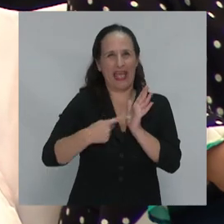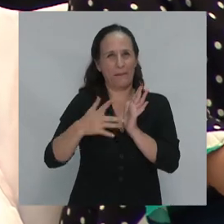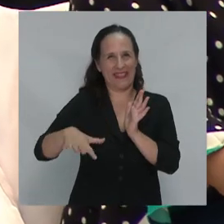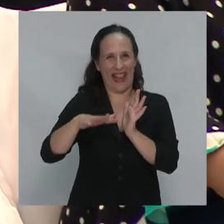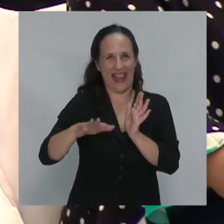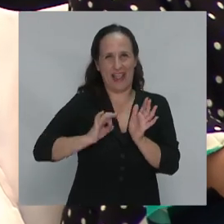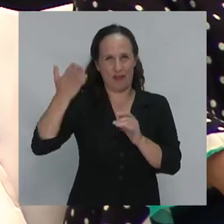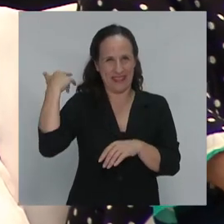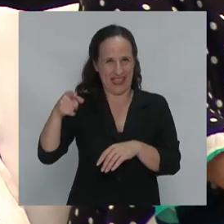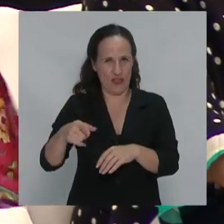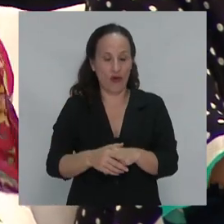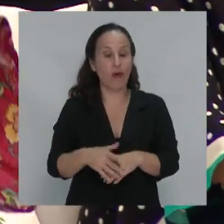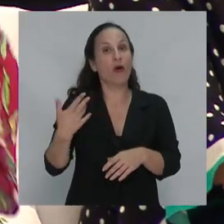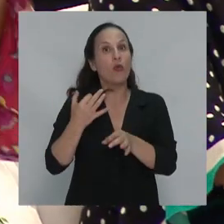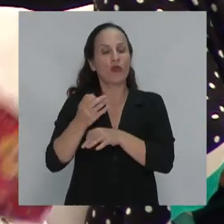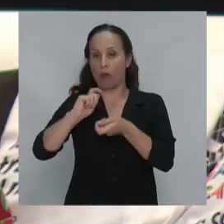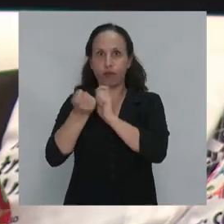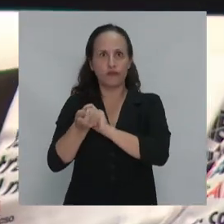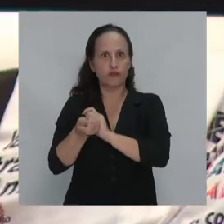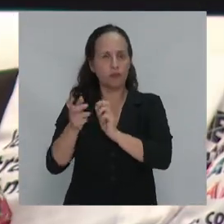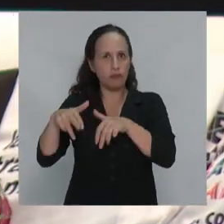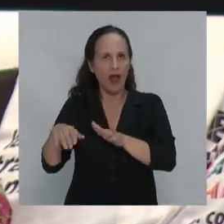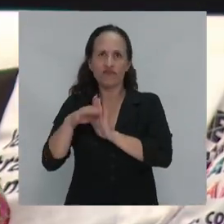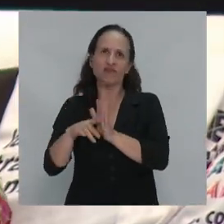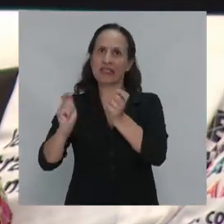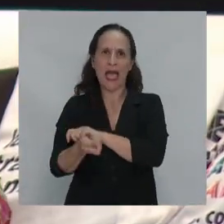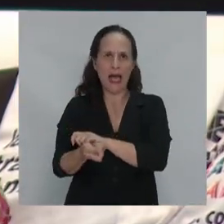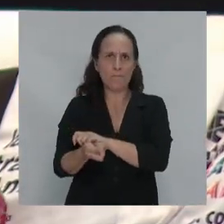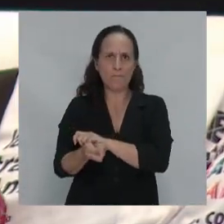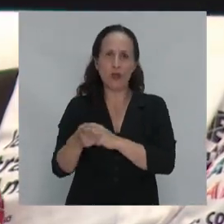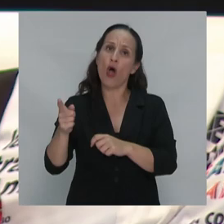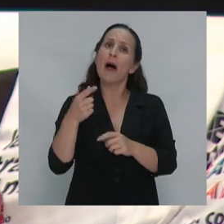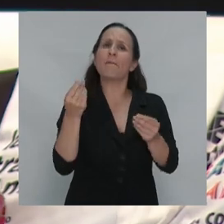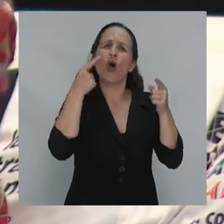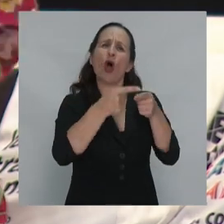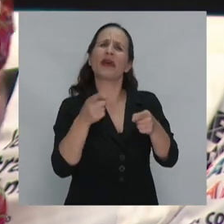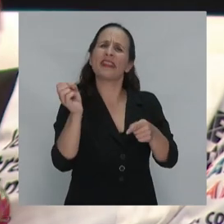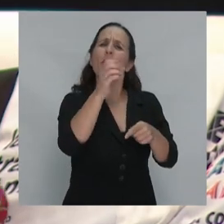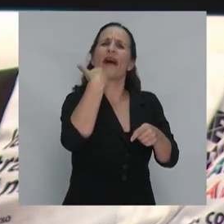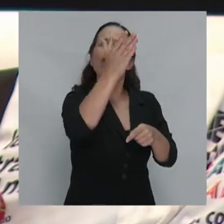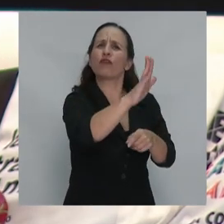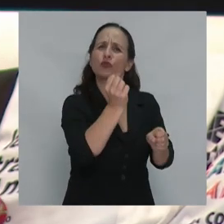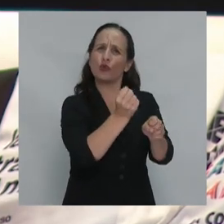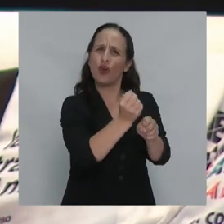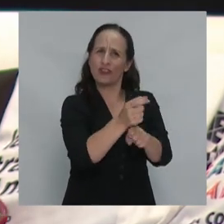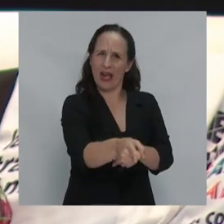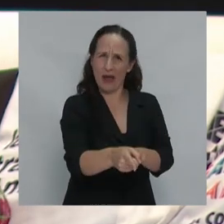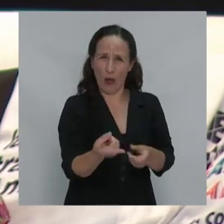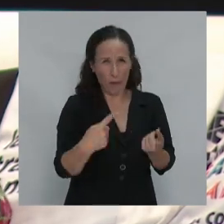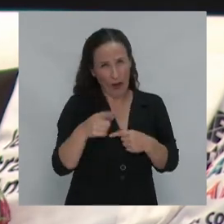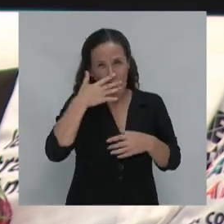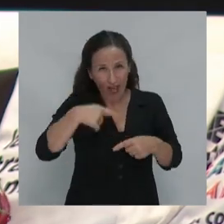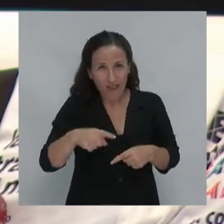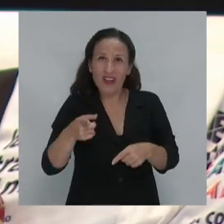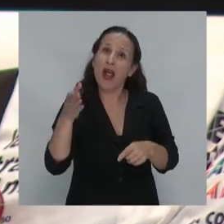capital el año pasado, una reforma educativa que supuestamente nos quiere introducir al mercado laboral, pero en realidad nos vende a ser mano de